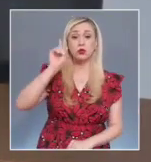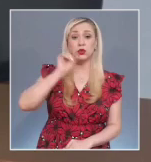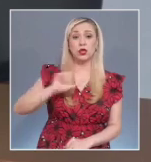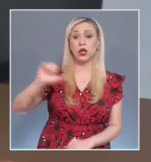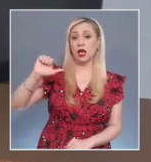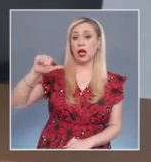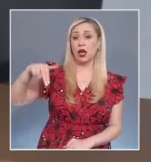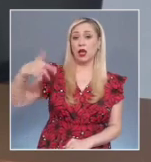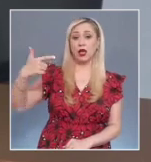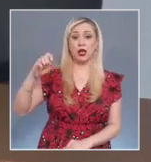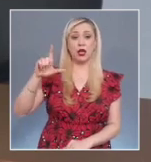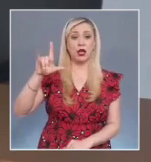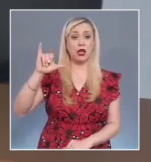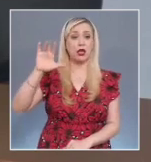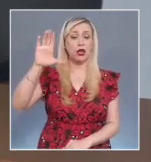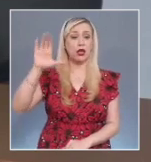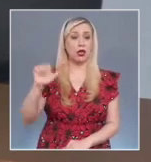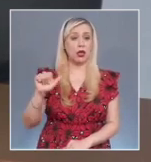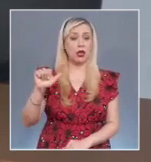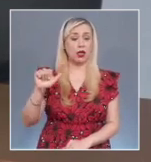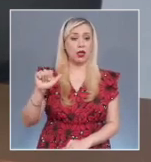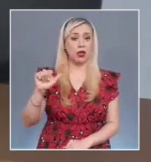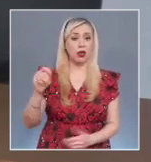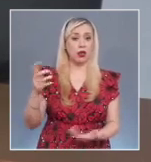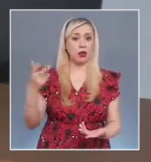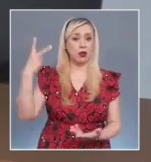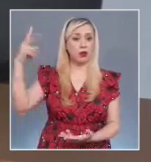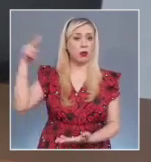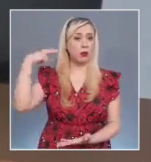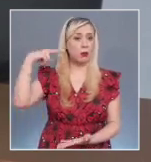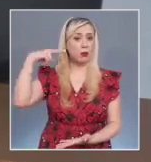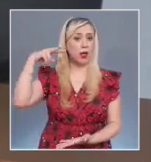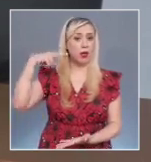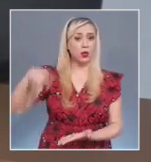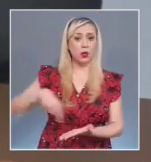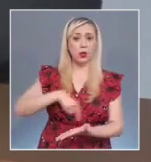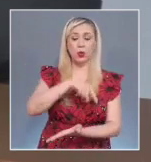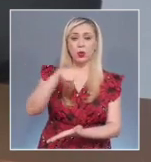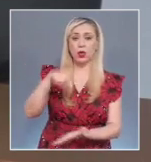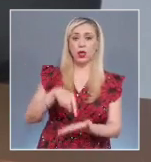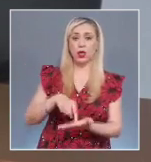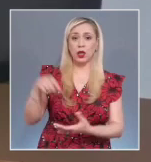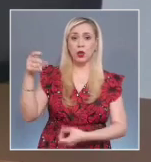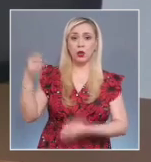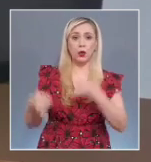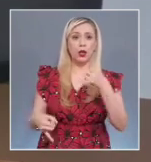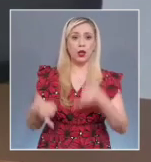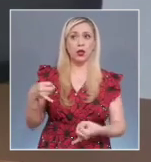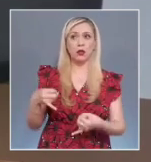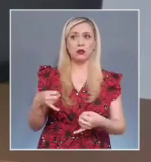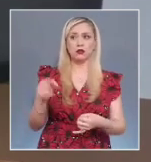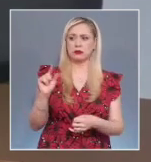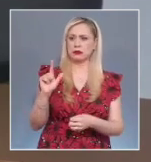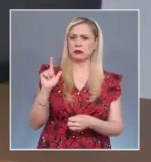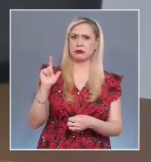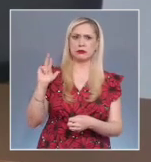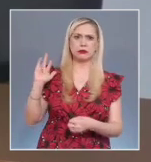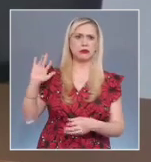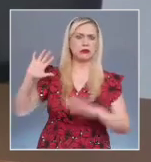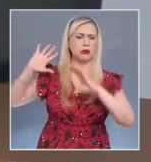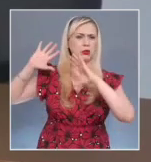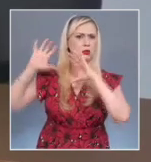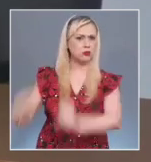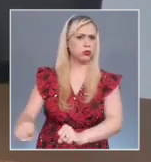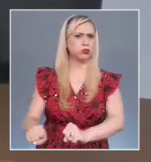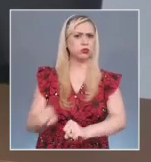de la jueza veracruzana Angélica Sánchez, detenida hace algunos días, quien fue vinculada a